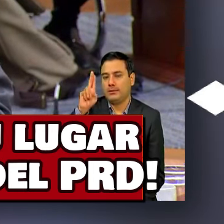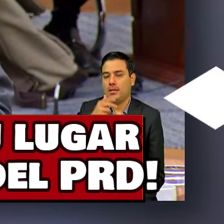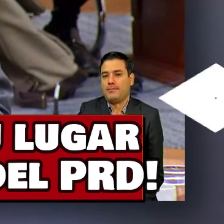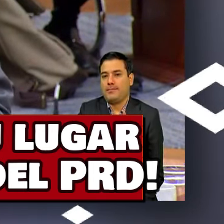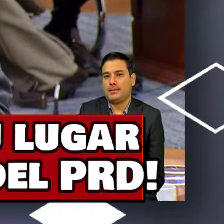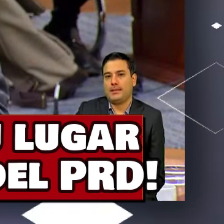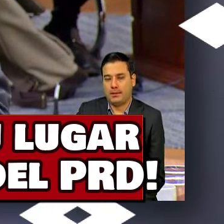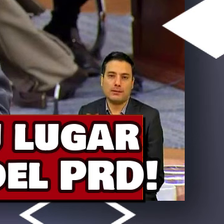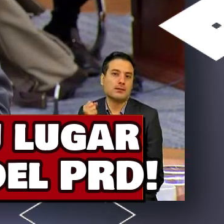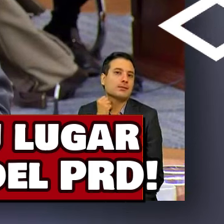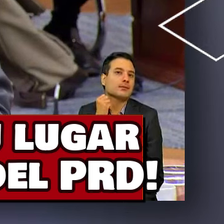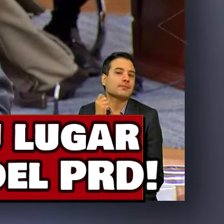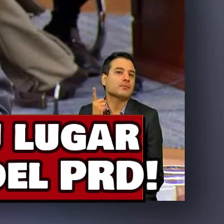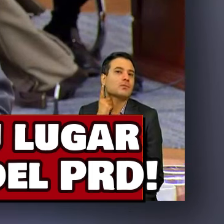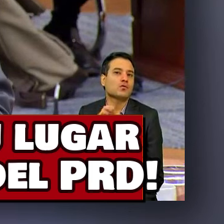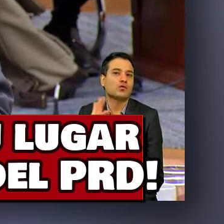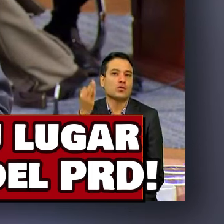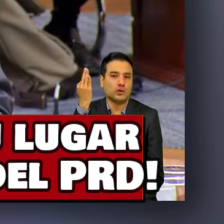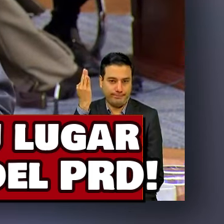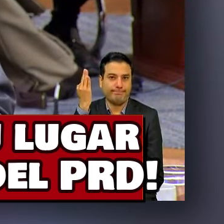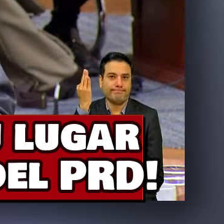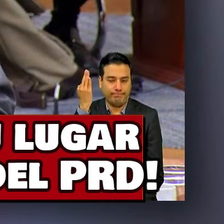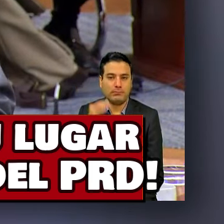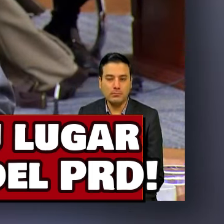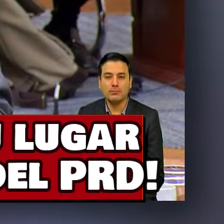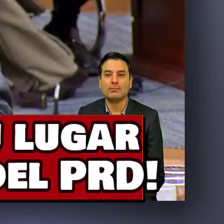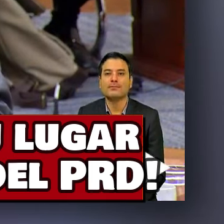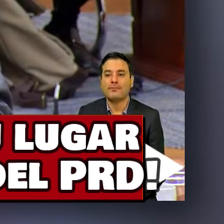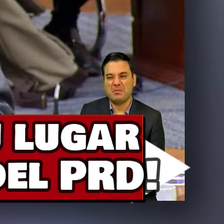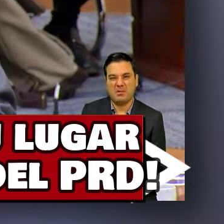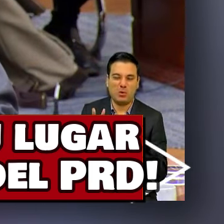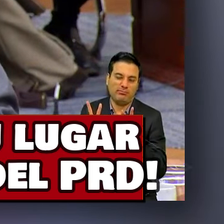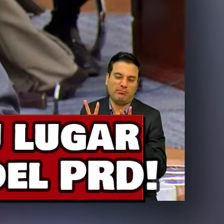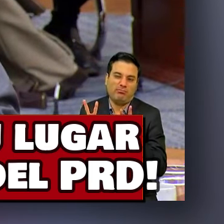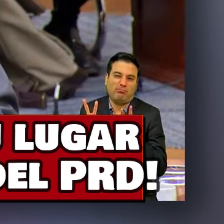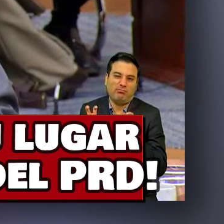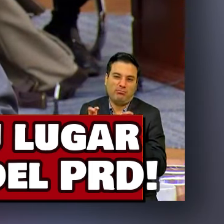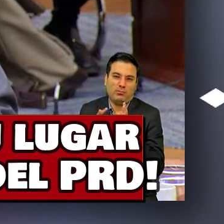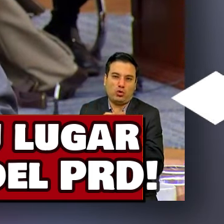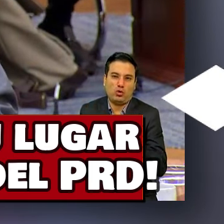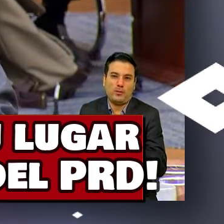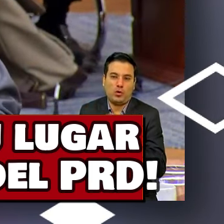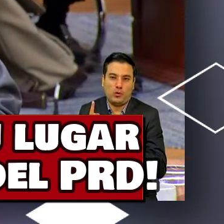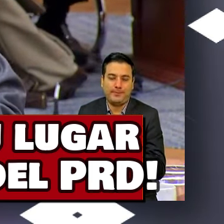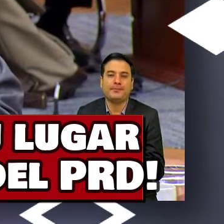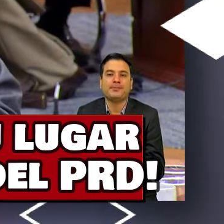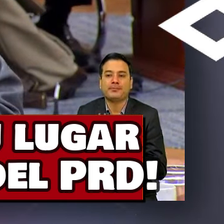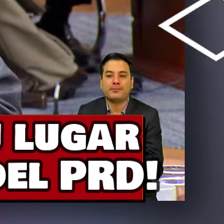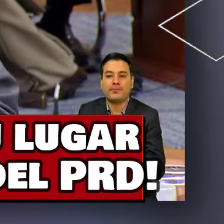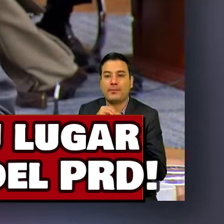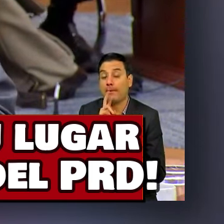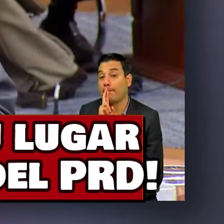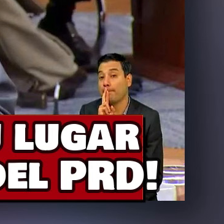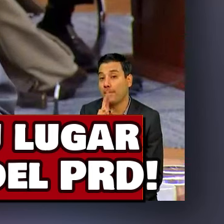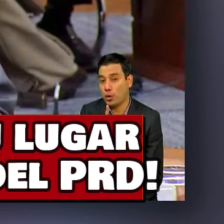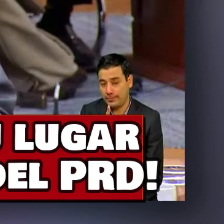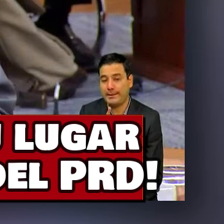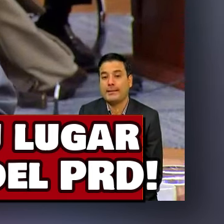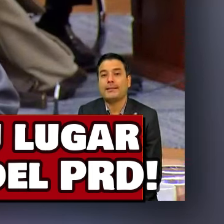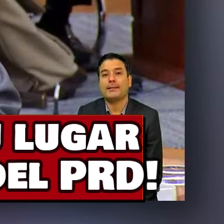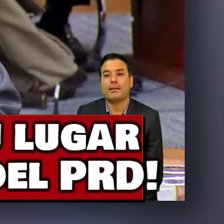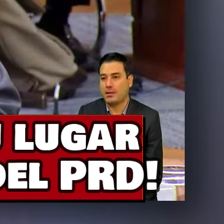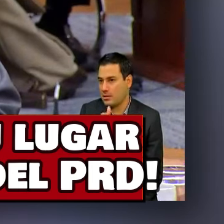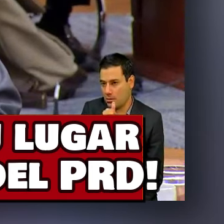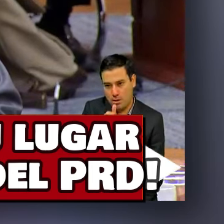República, Senaduría y Diputaciones Federales establecidos en este punto, y que por el contrario se proceda a la individualización de la